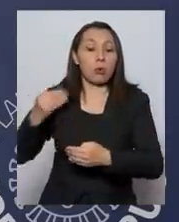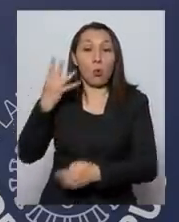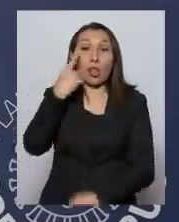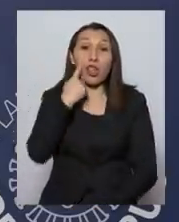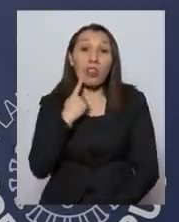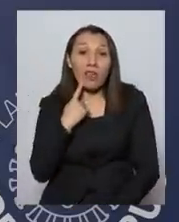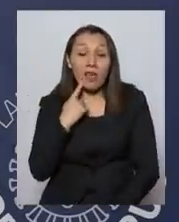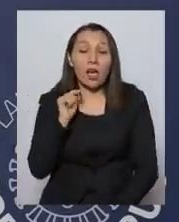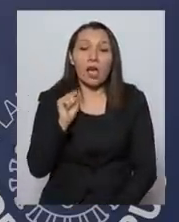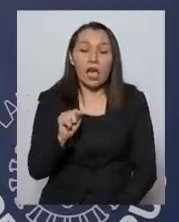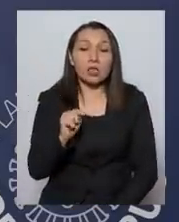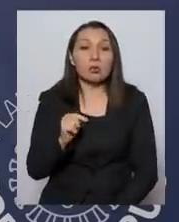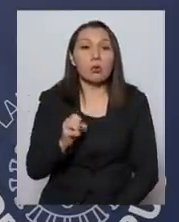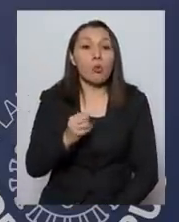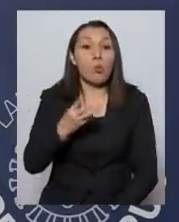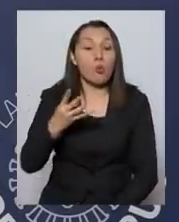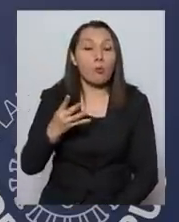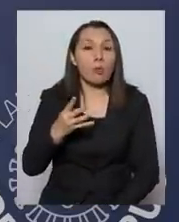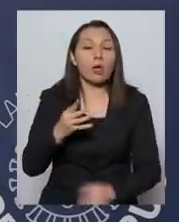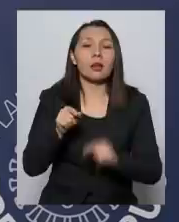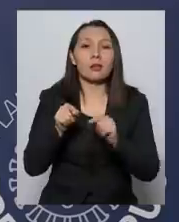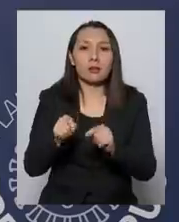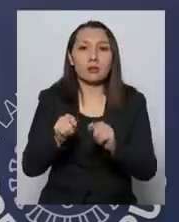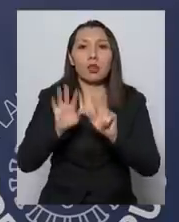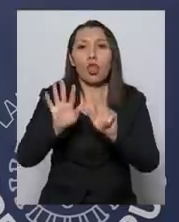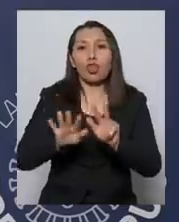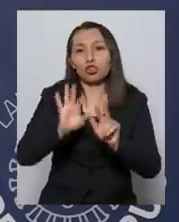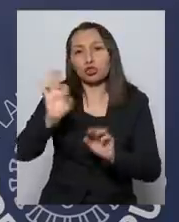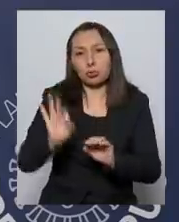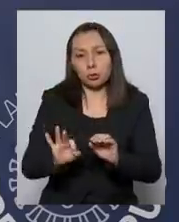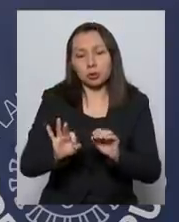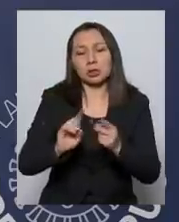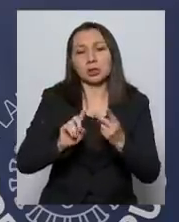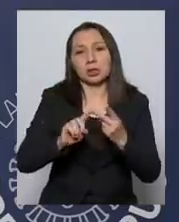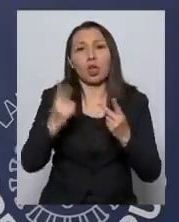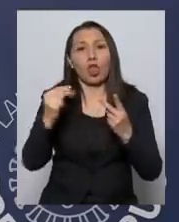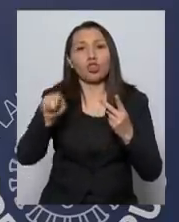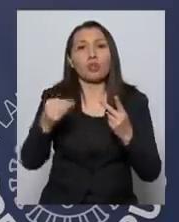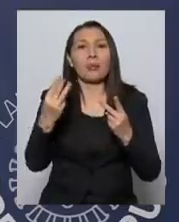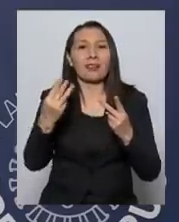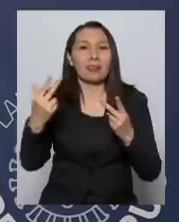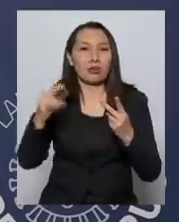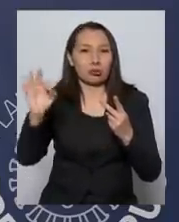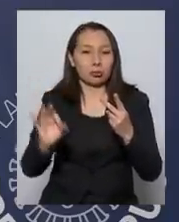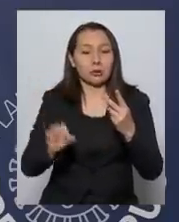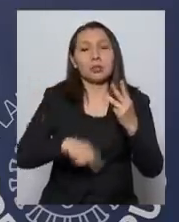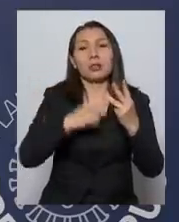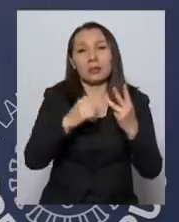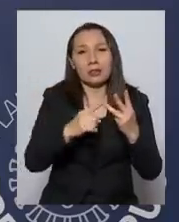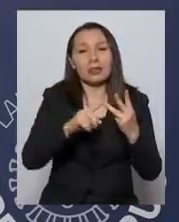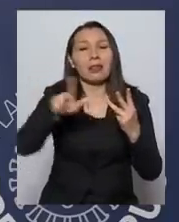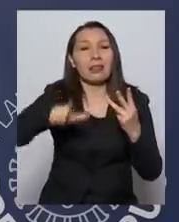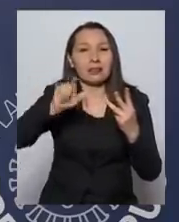4 días, estos números respectivamente son 18%, 12,38%,